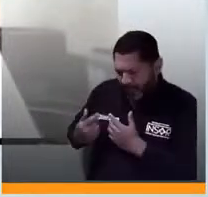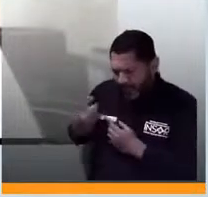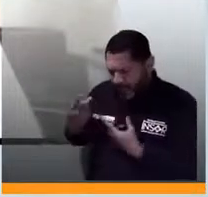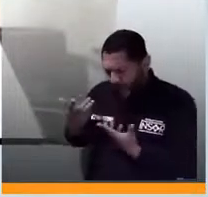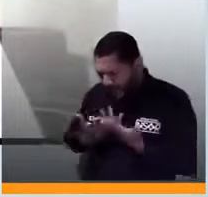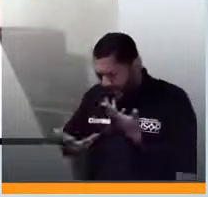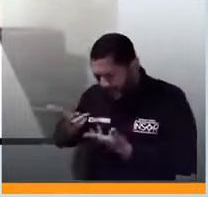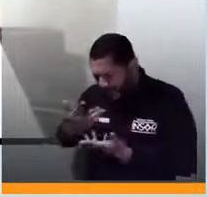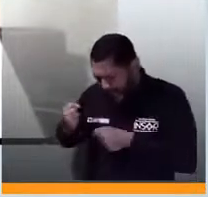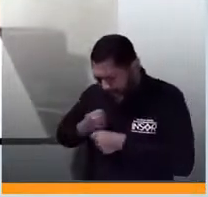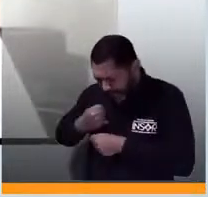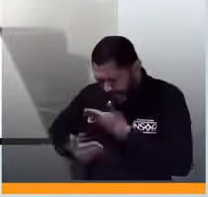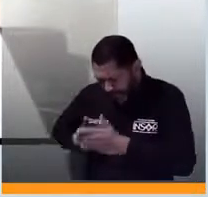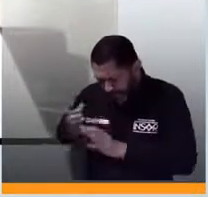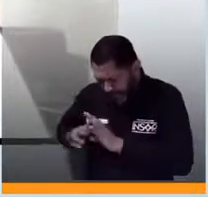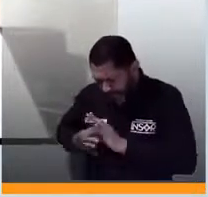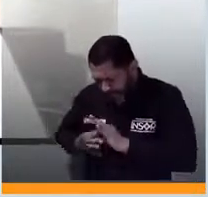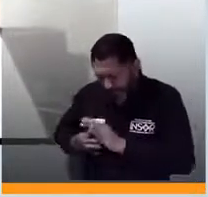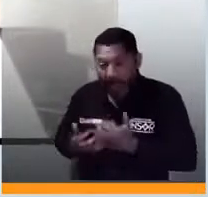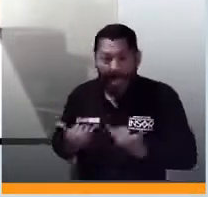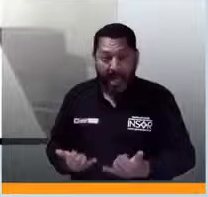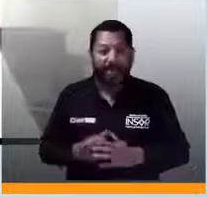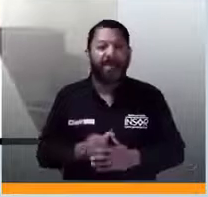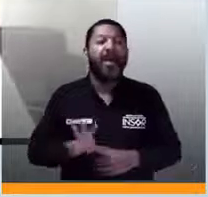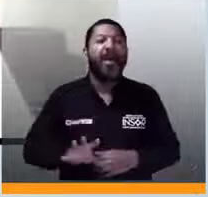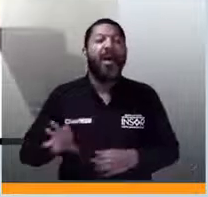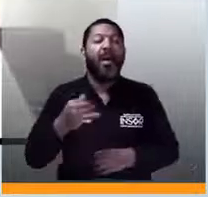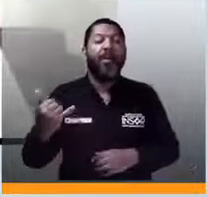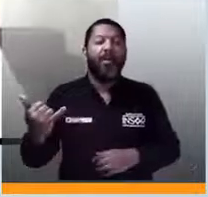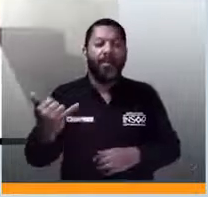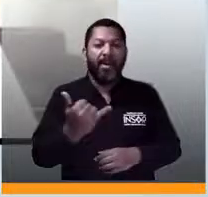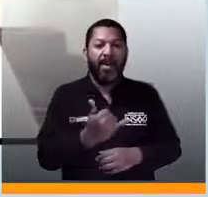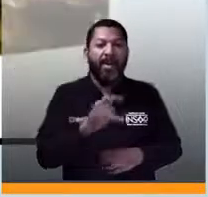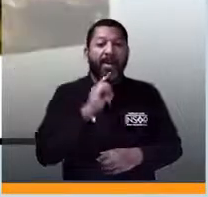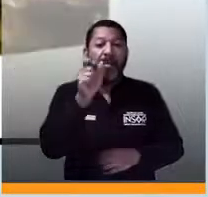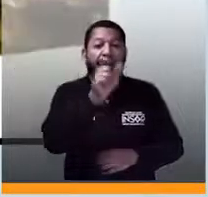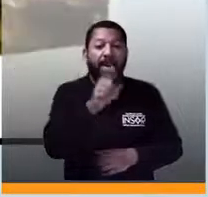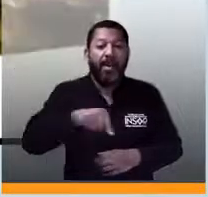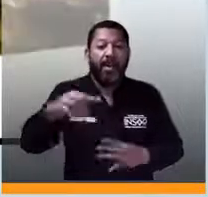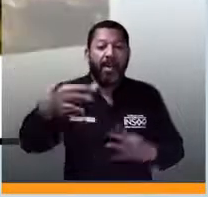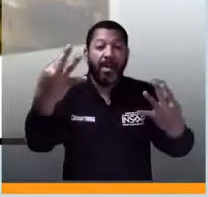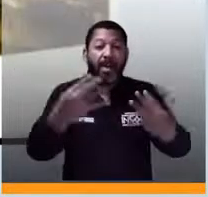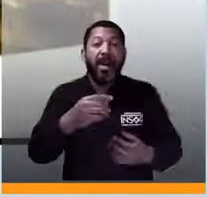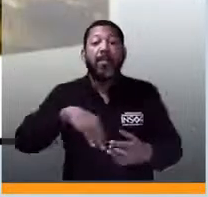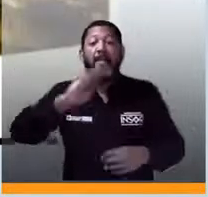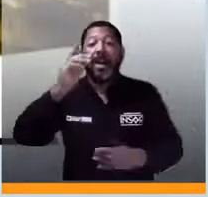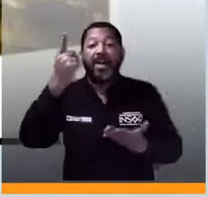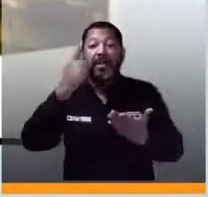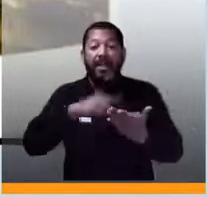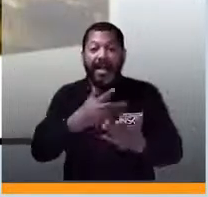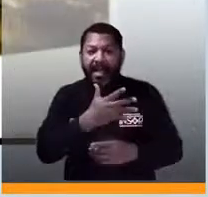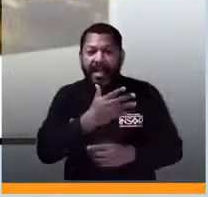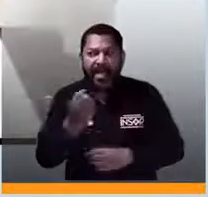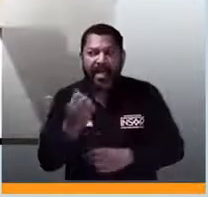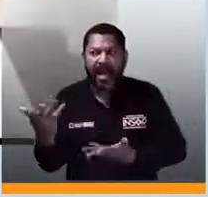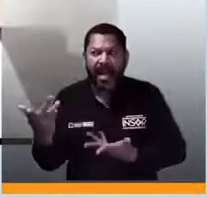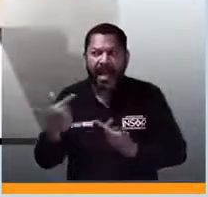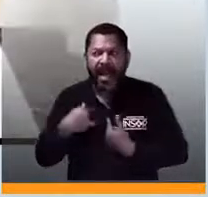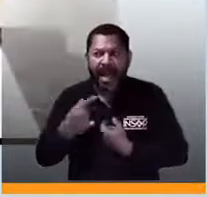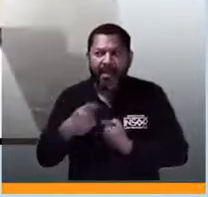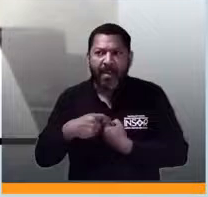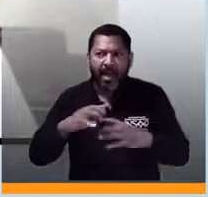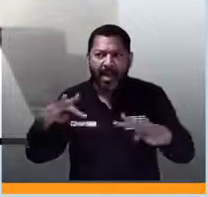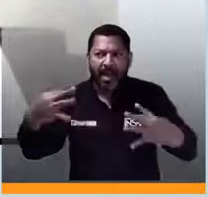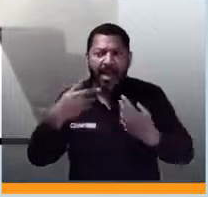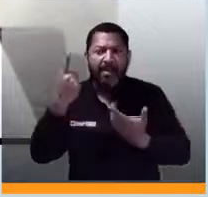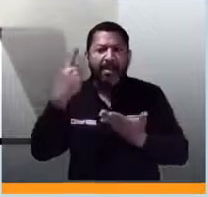muchas personas, para que esto salga. Quiero agradecer también a toda la audiencia, más de 1.500 personas hasta donde supe, que nos estuvieron